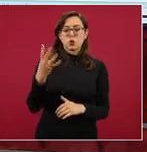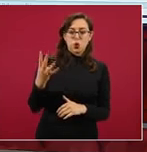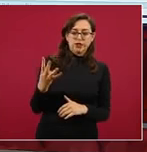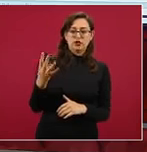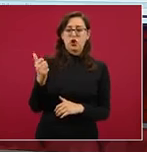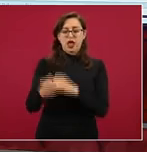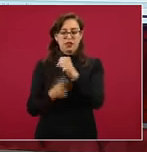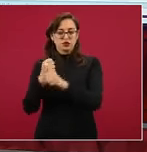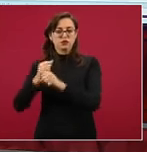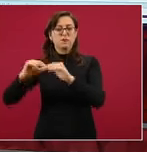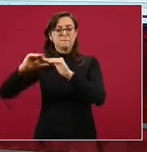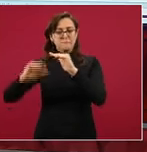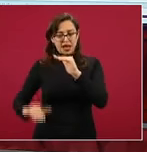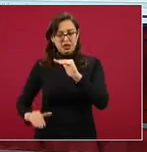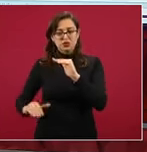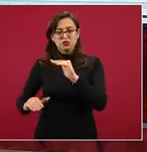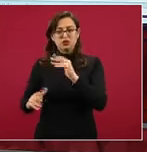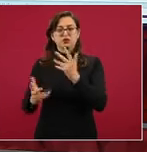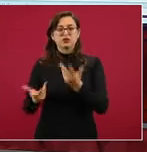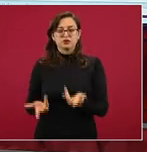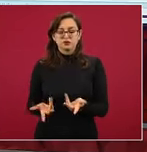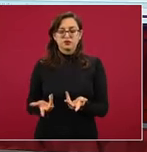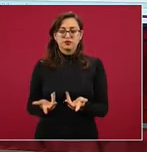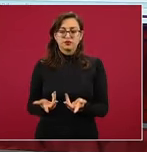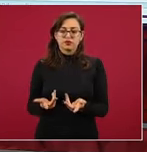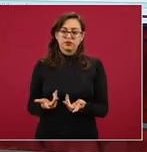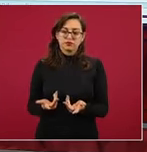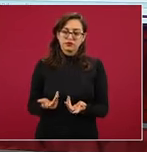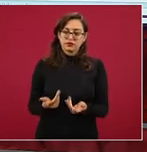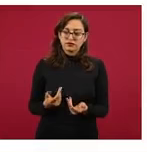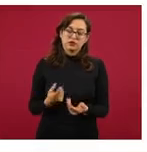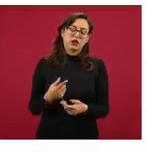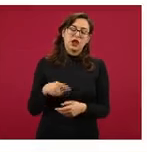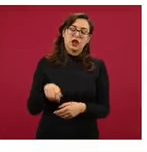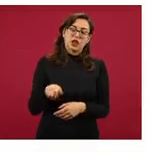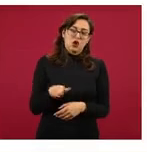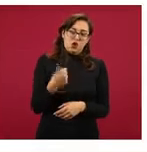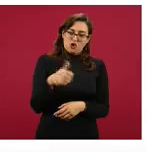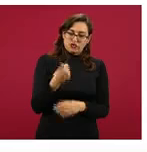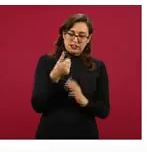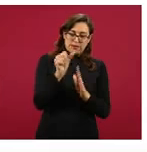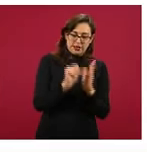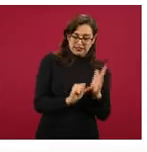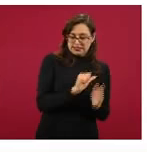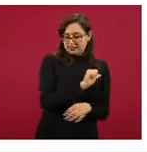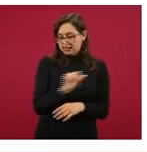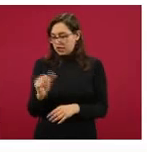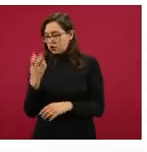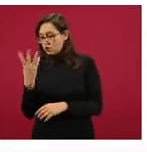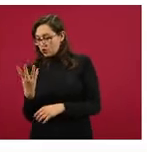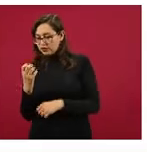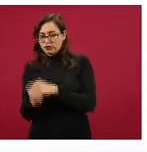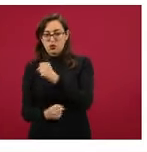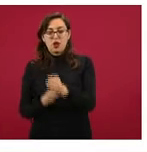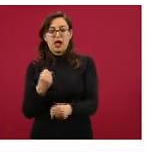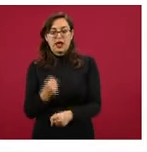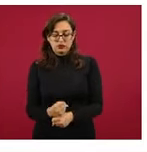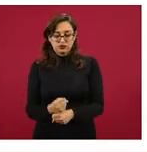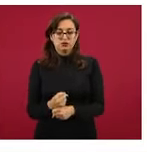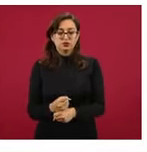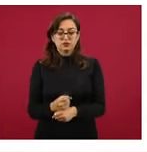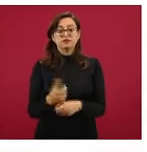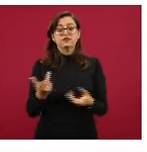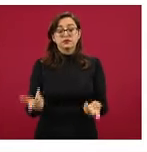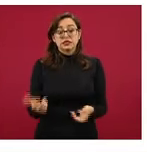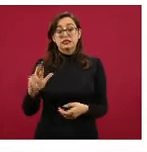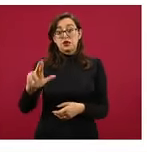años y 11 meses y 29 días. Y a partir de los 6 meses es que se aplica la vacuna. Y recuerden